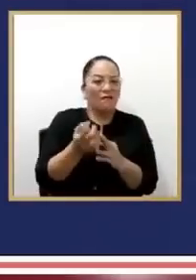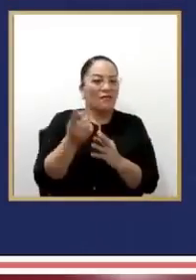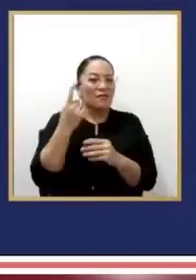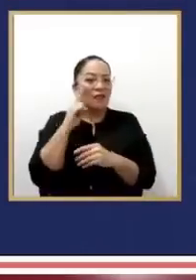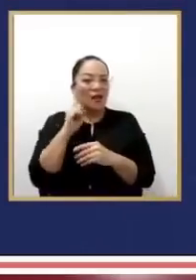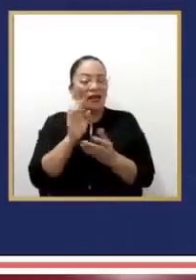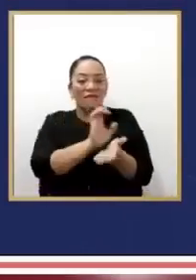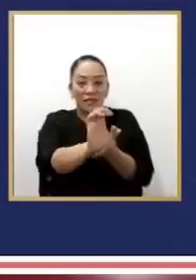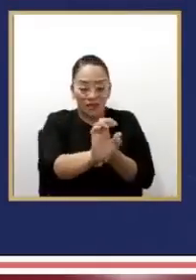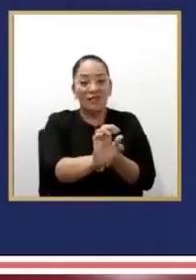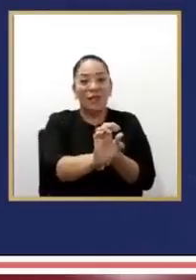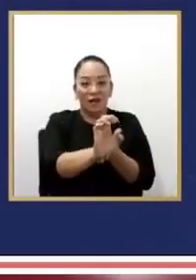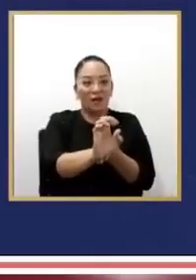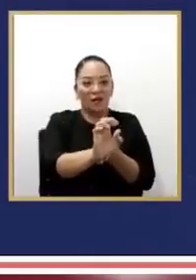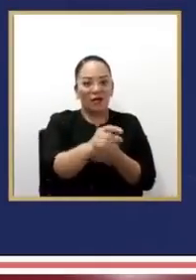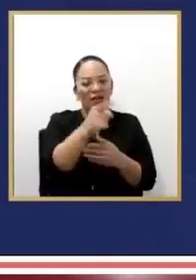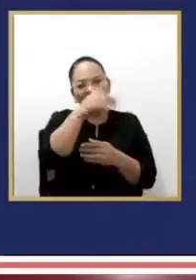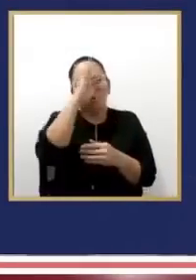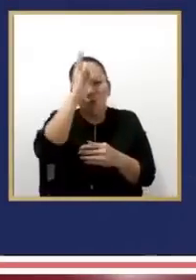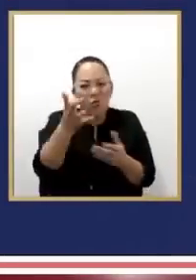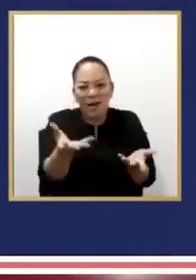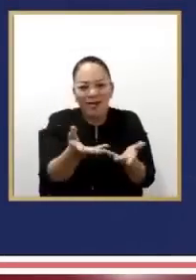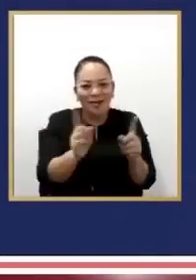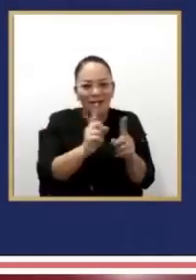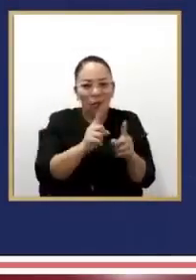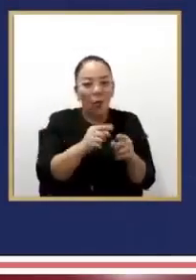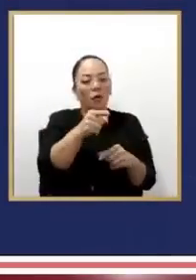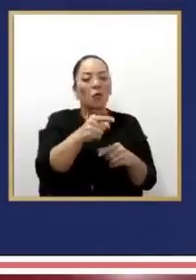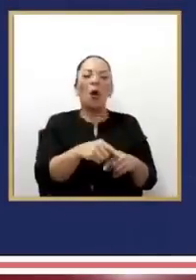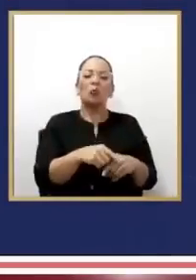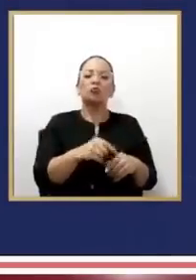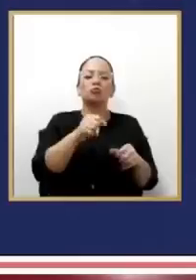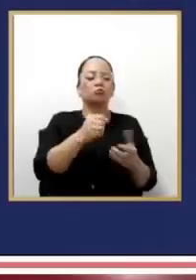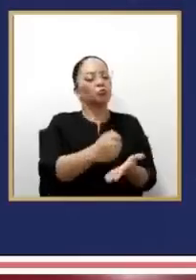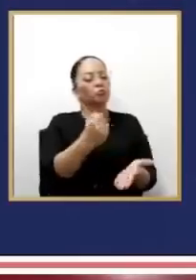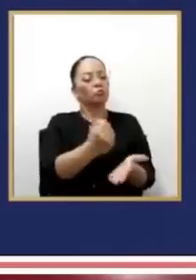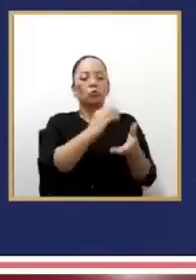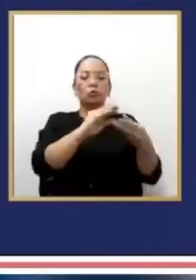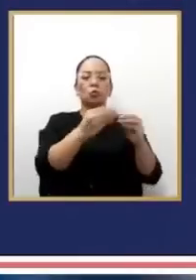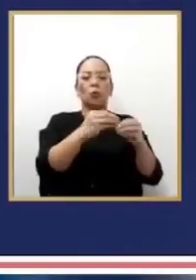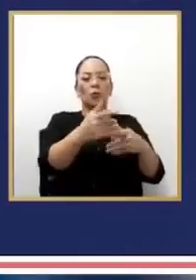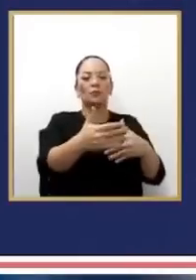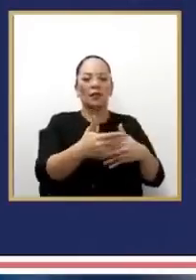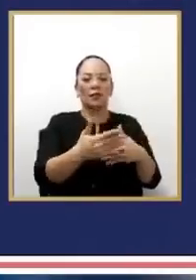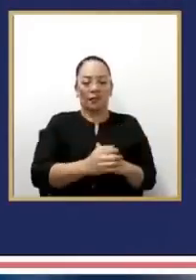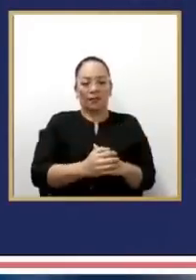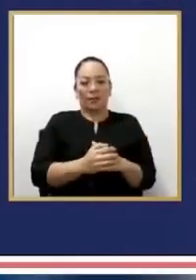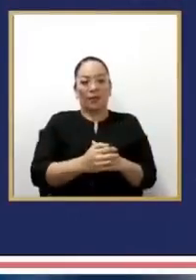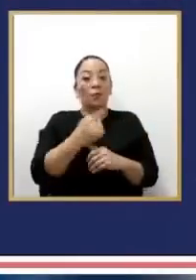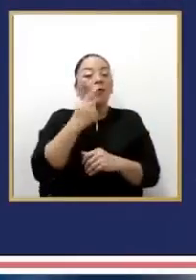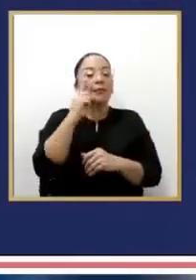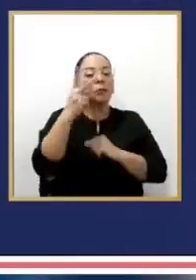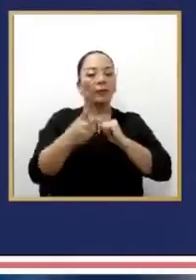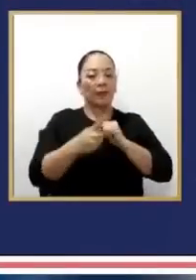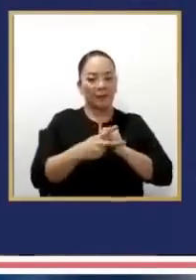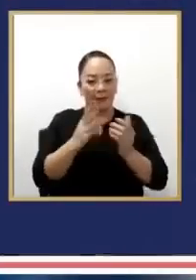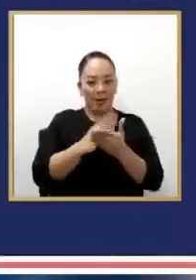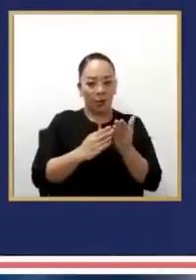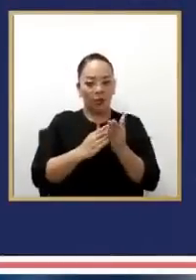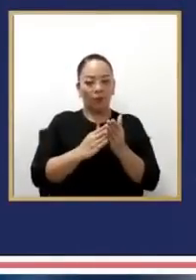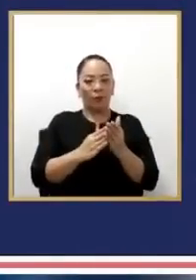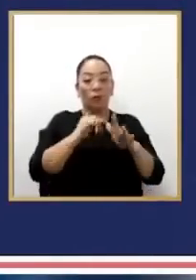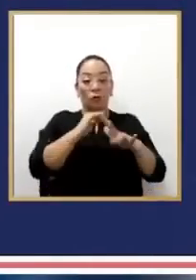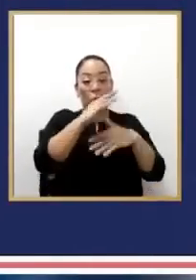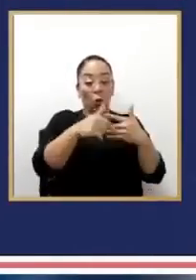rechazar a portas semejantes ocurrencias, le abre un número de expediente. Y voy a decir algo por una sola vez. Todos